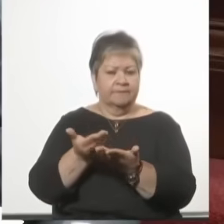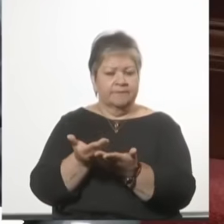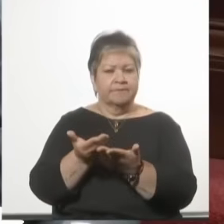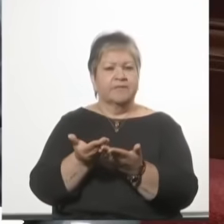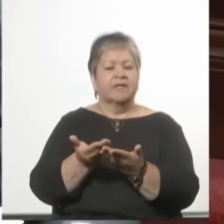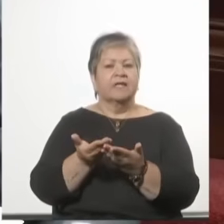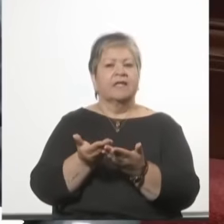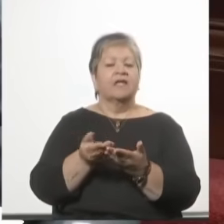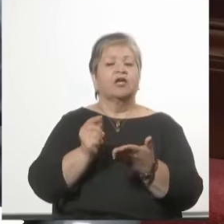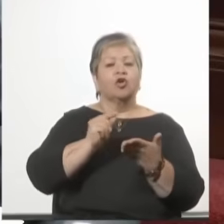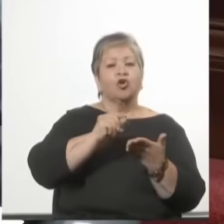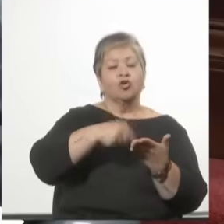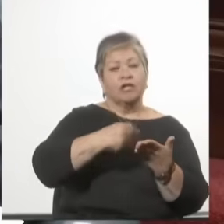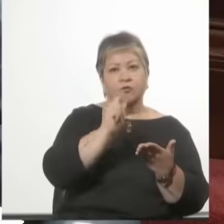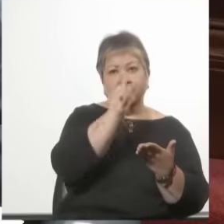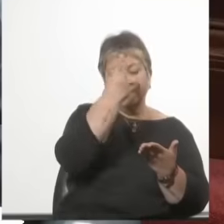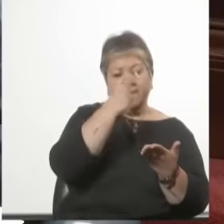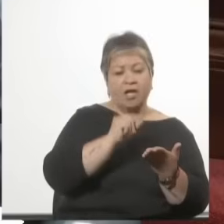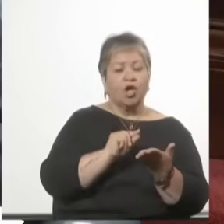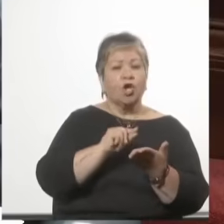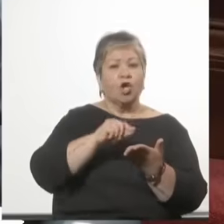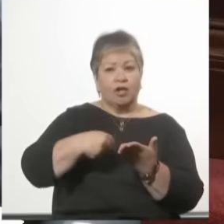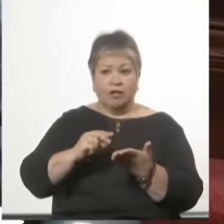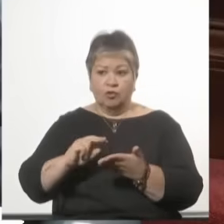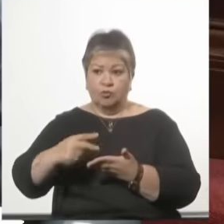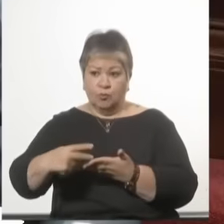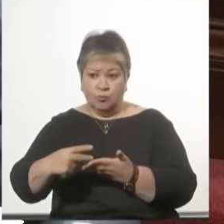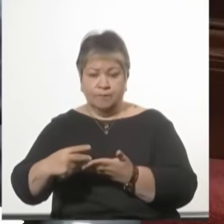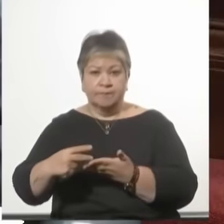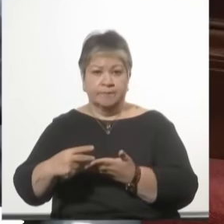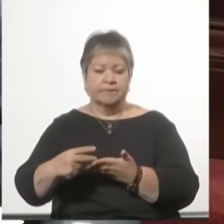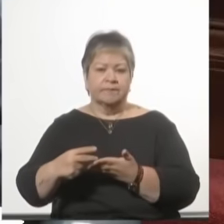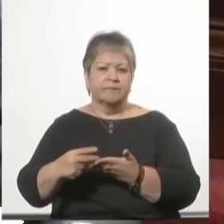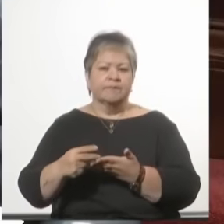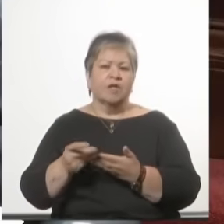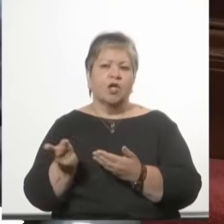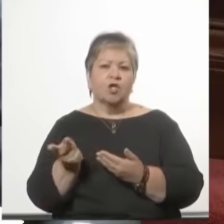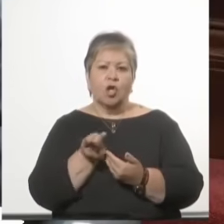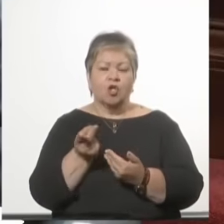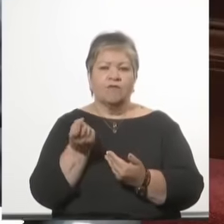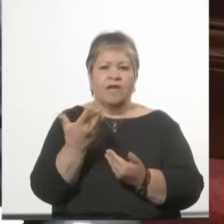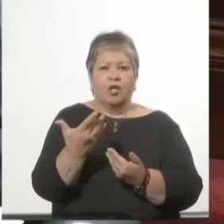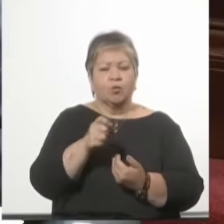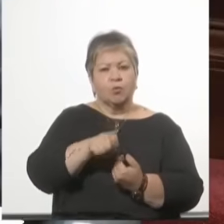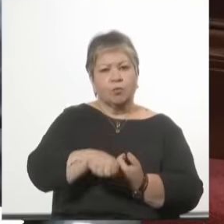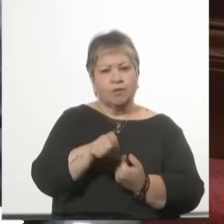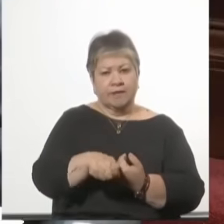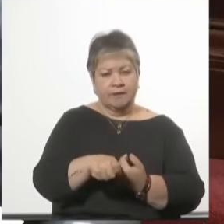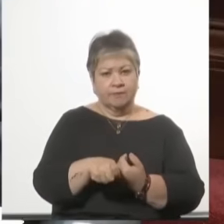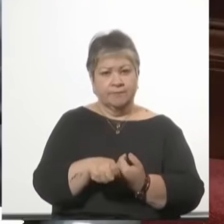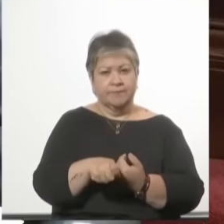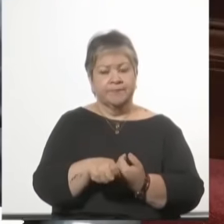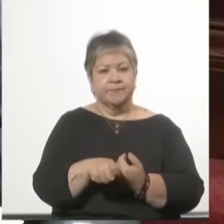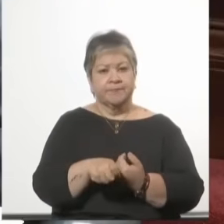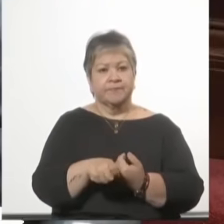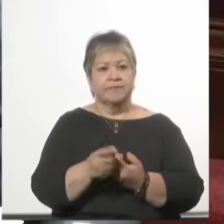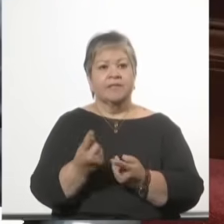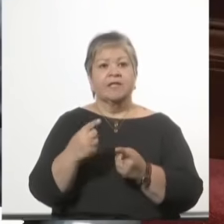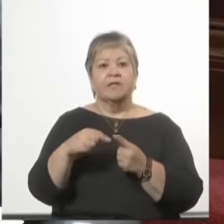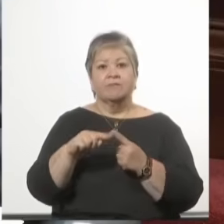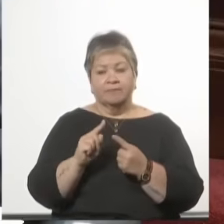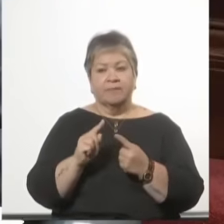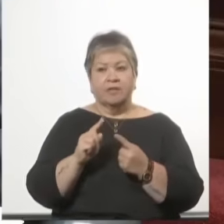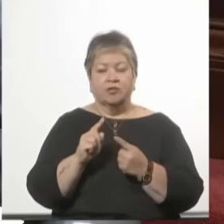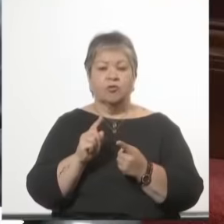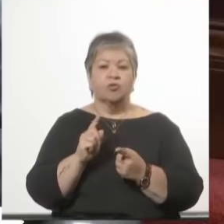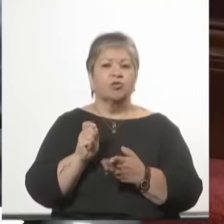principal y contrato accesorio se da tan solo a nivel de ambos negocios jurídicos una vez otorgados, pero la preexistente obligación que pesa sobre el contratista